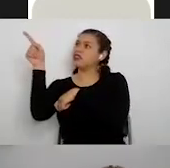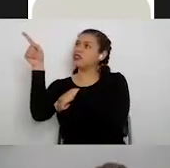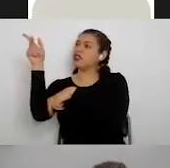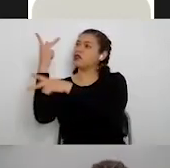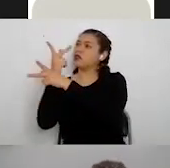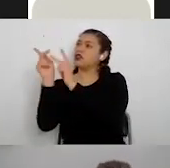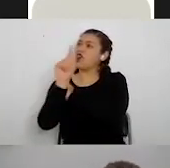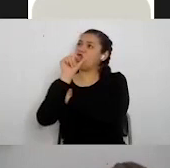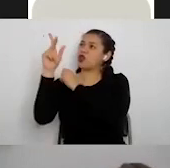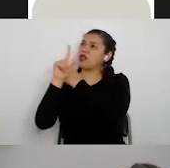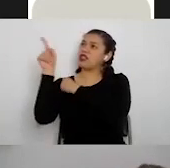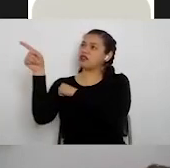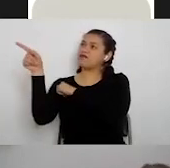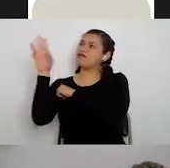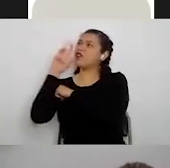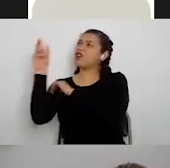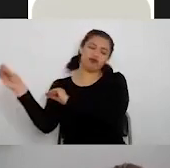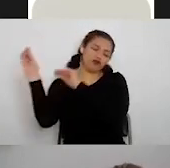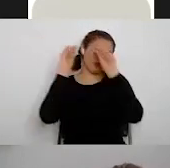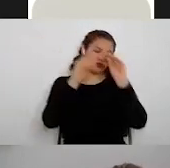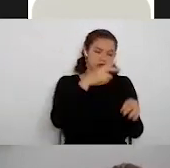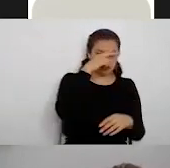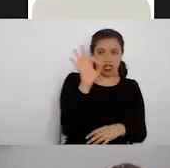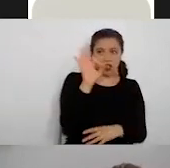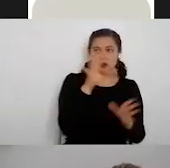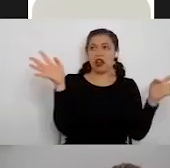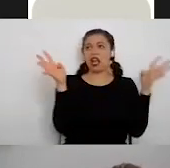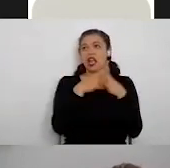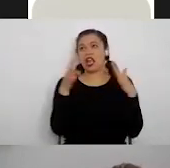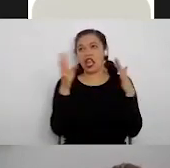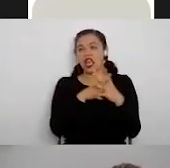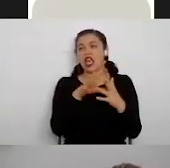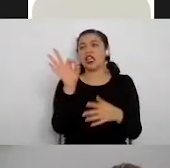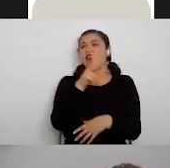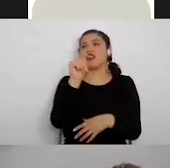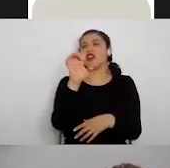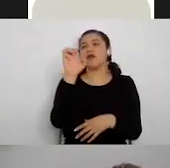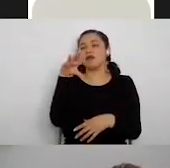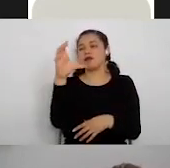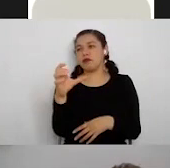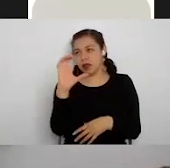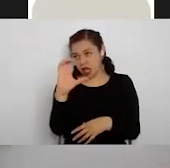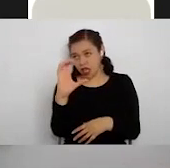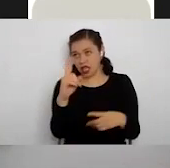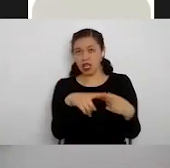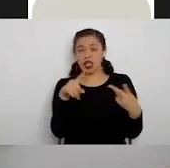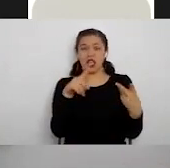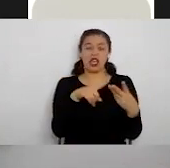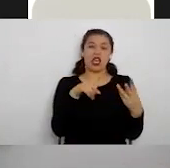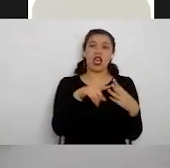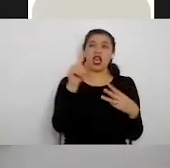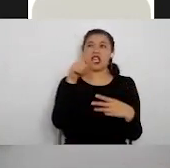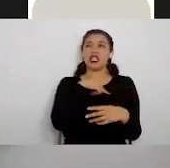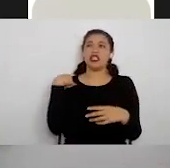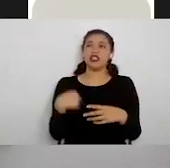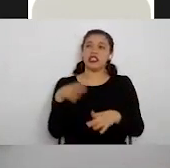en México, ya sea por la guerra, ya sea porque tenemos el TEMEC, ya sea porque hay muchas restricciones en China,